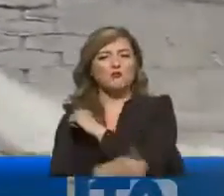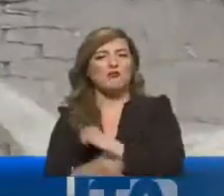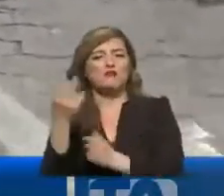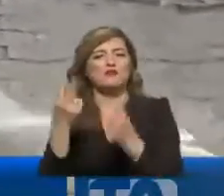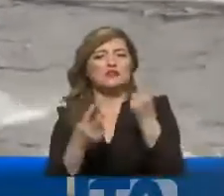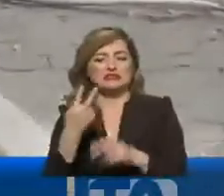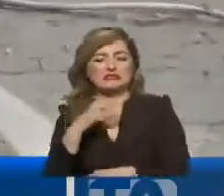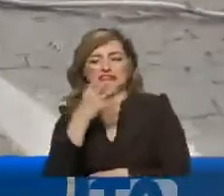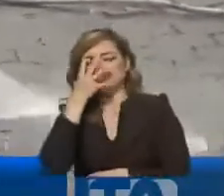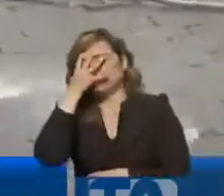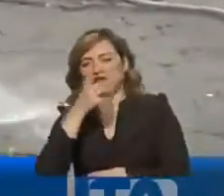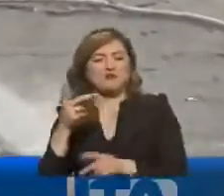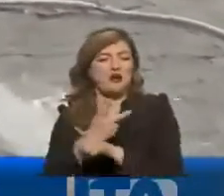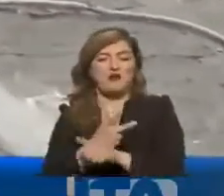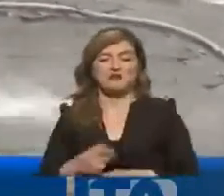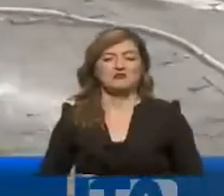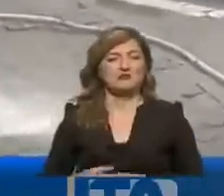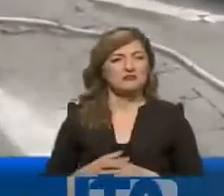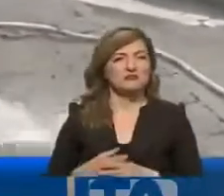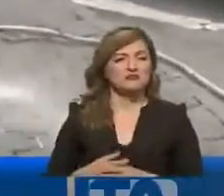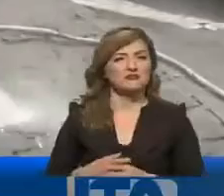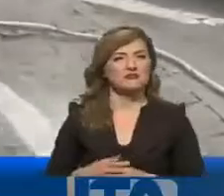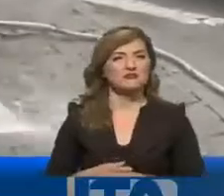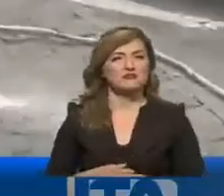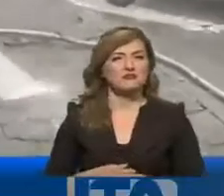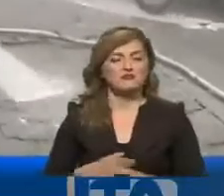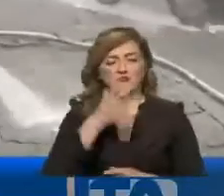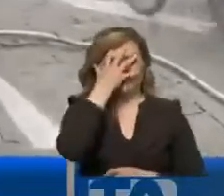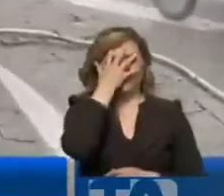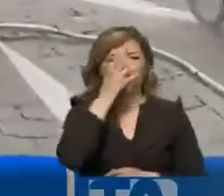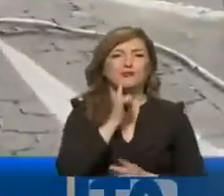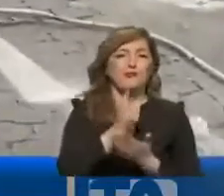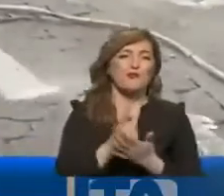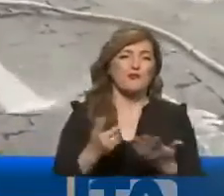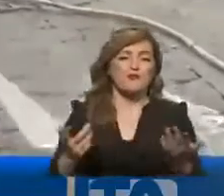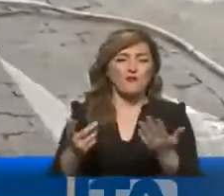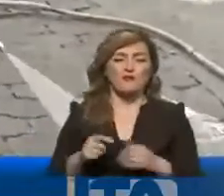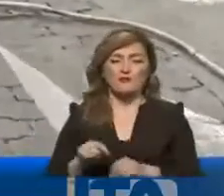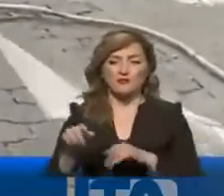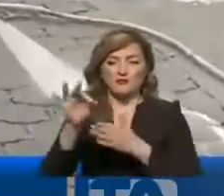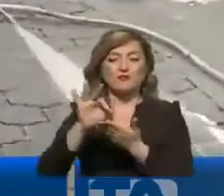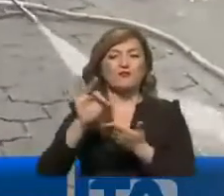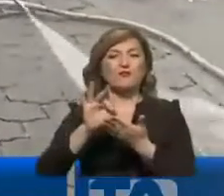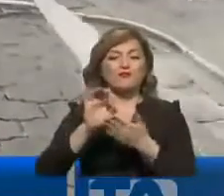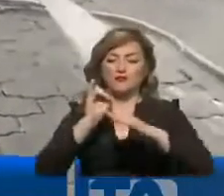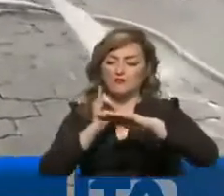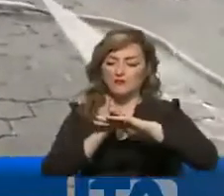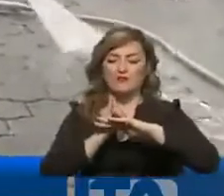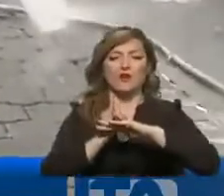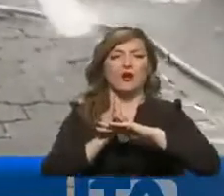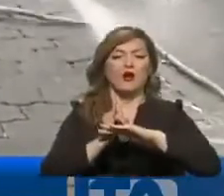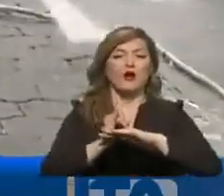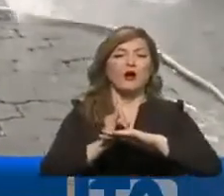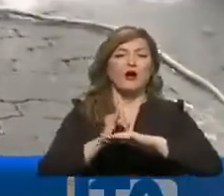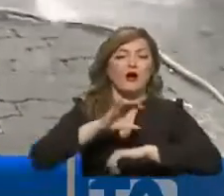las más afectadas de este sitio. Así es penoso saber que precisamente zonas como la Catedral, la Plaza